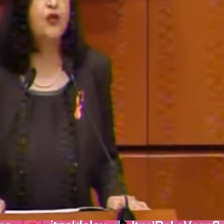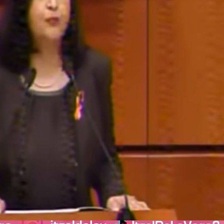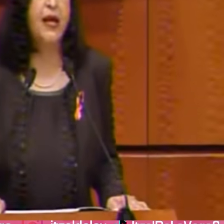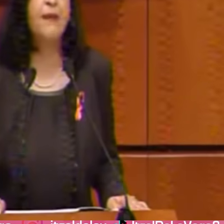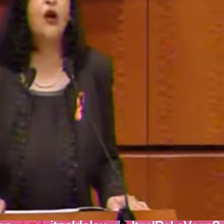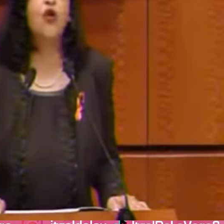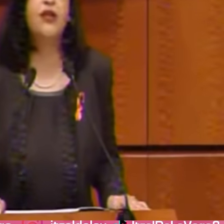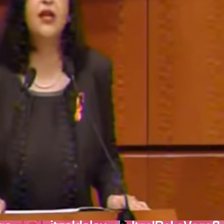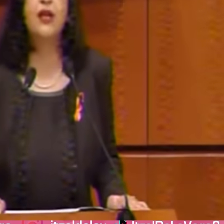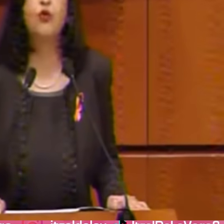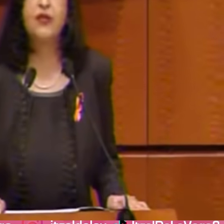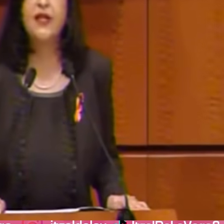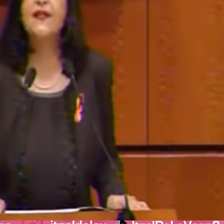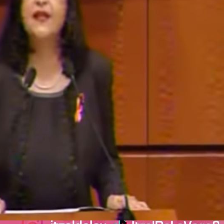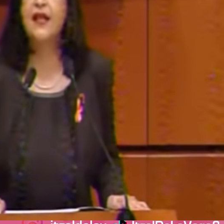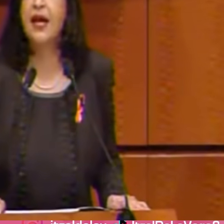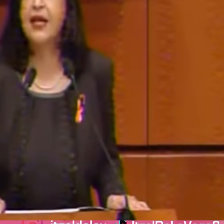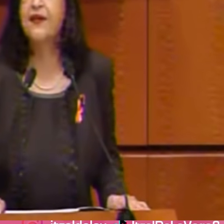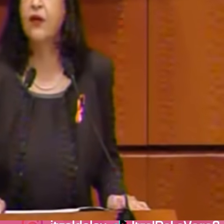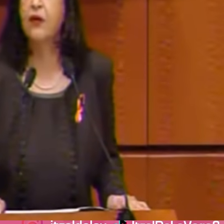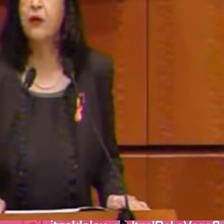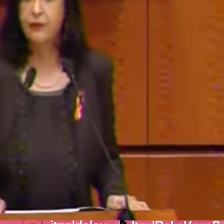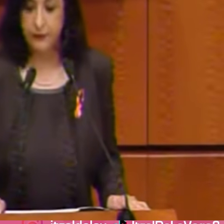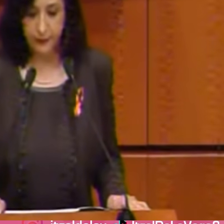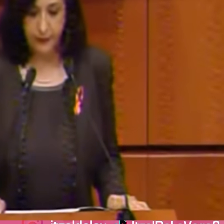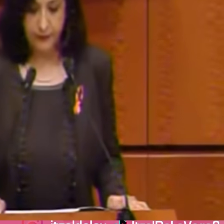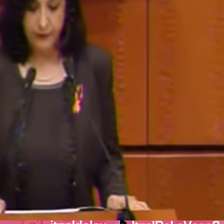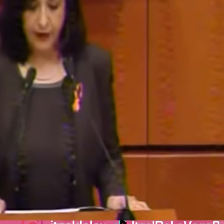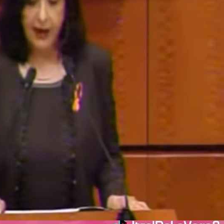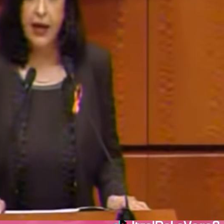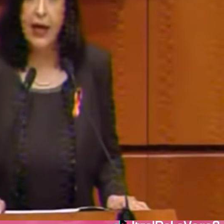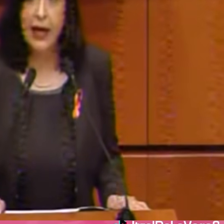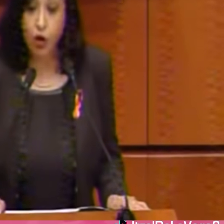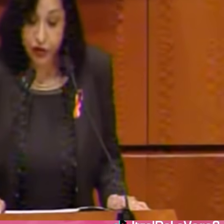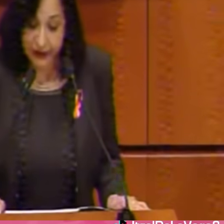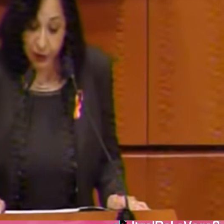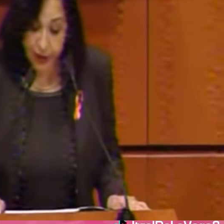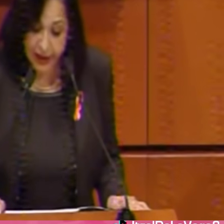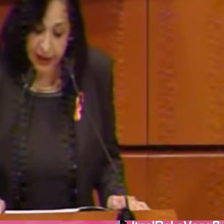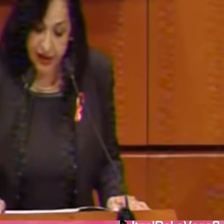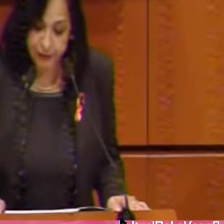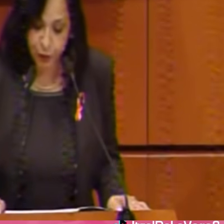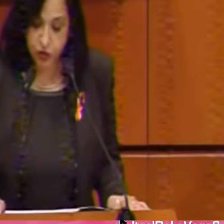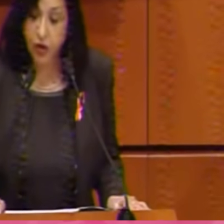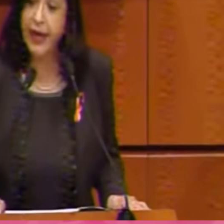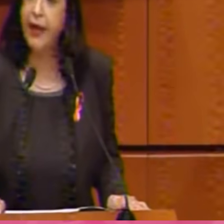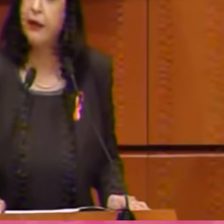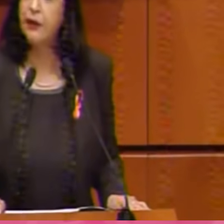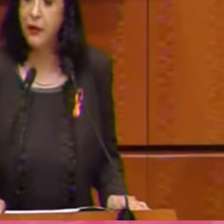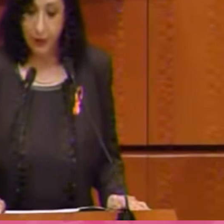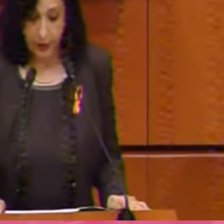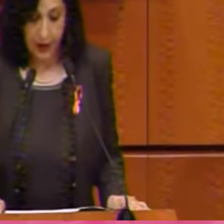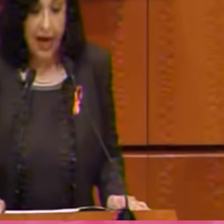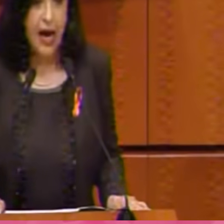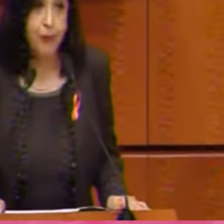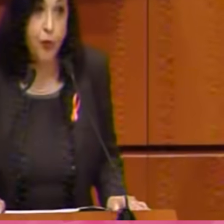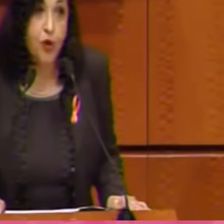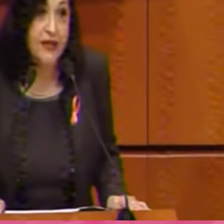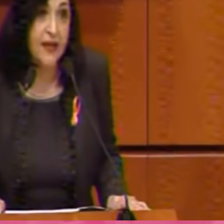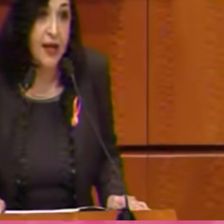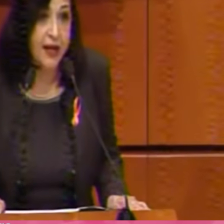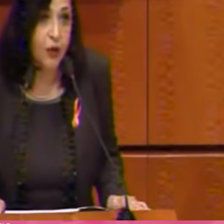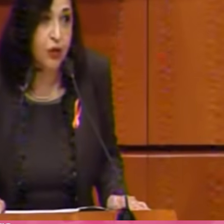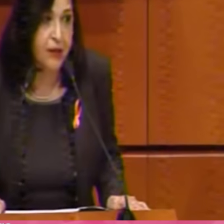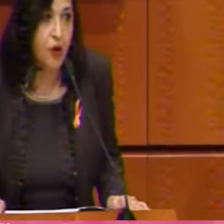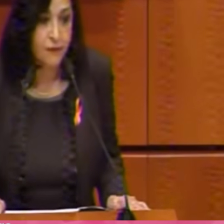de la Suprema Corte de Justicia de la Nación. El constituyente dispuso que, a